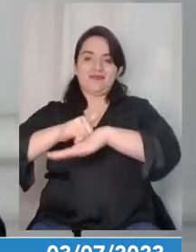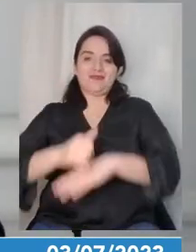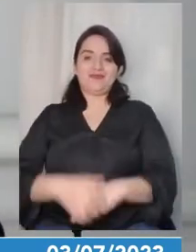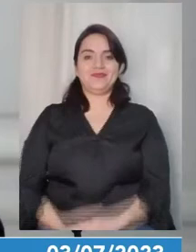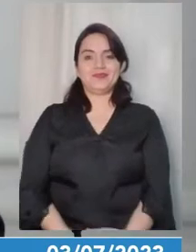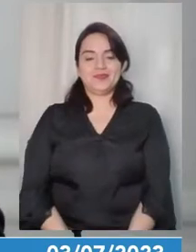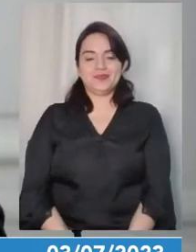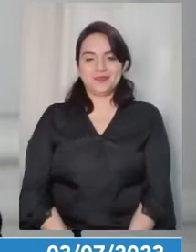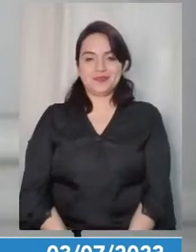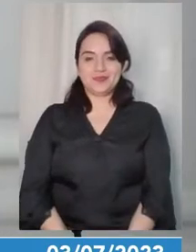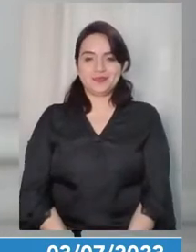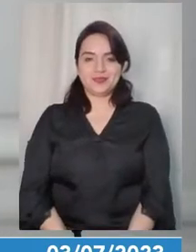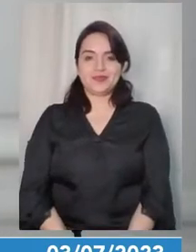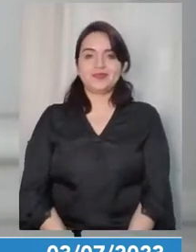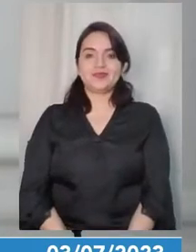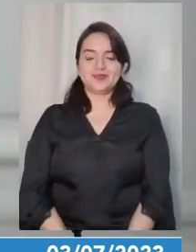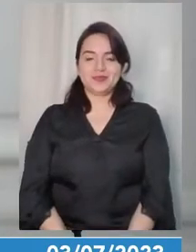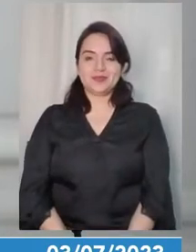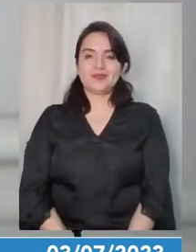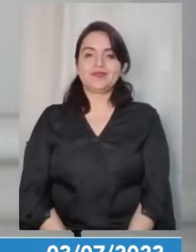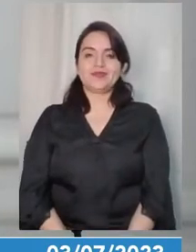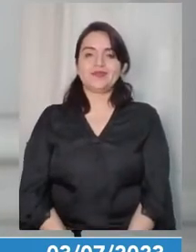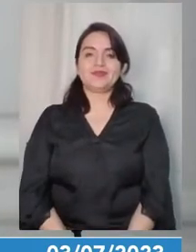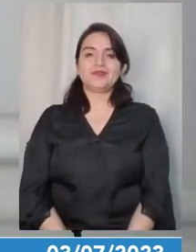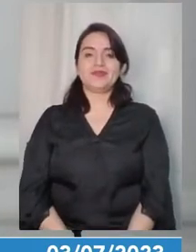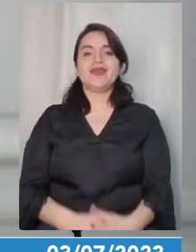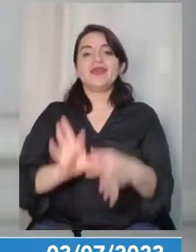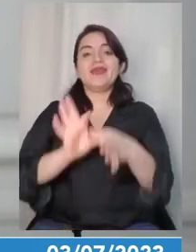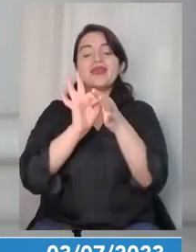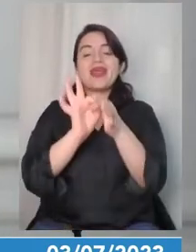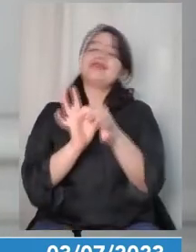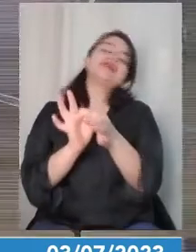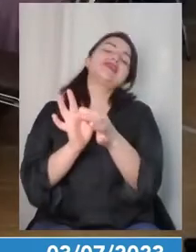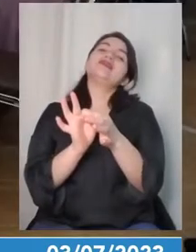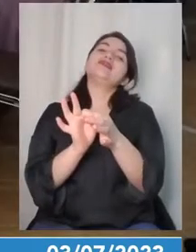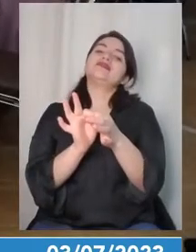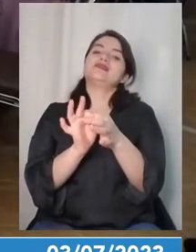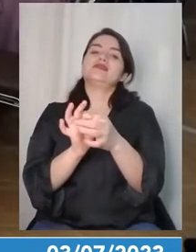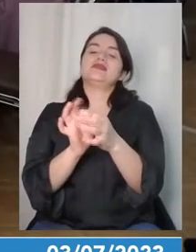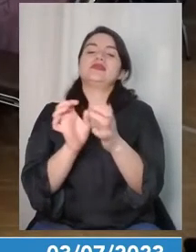Gracias, consejera Cuevas. Ofrezco la palabra